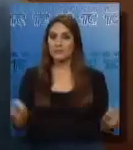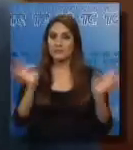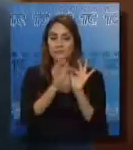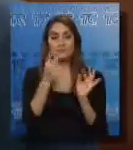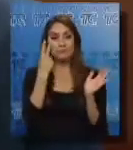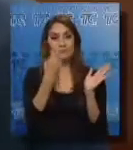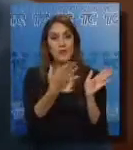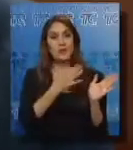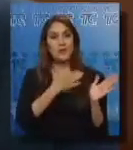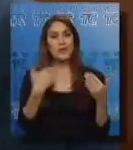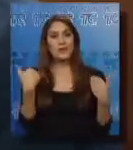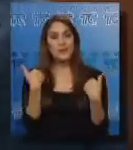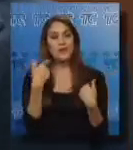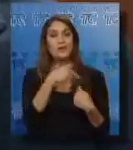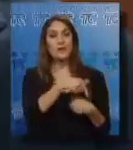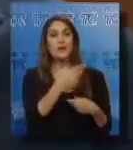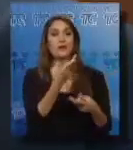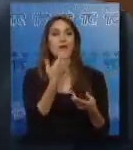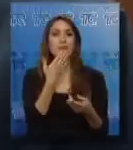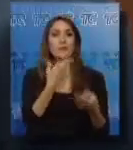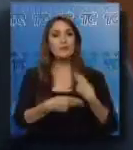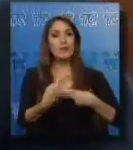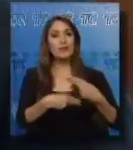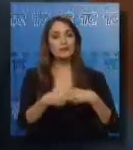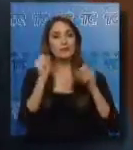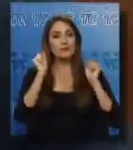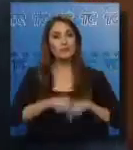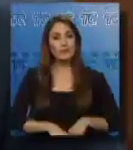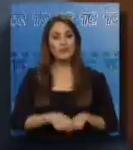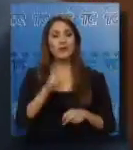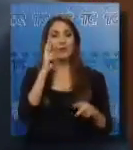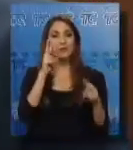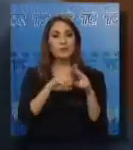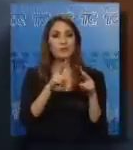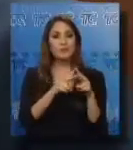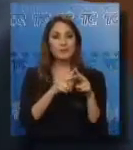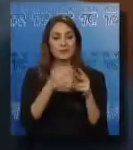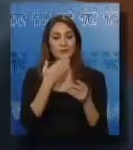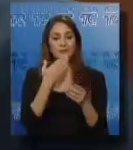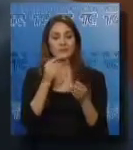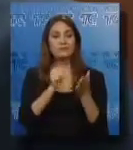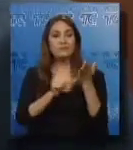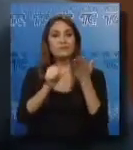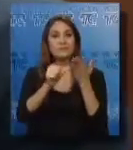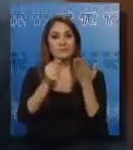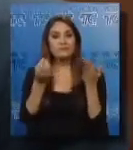que definitivamente se generen estas oportunidades de negocio, porque sabemos y conocemos nosotros como Ministerio de Industrias y